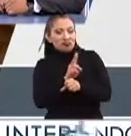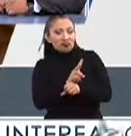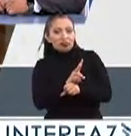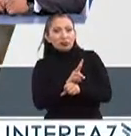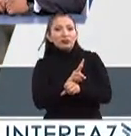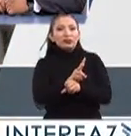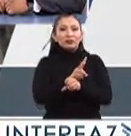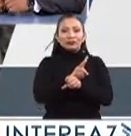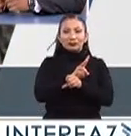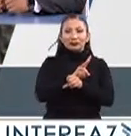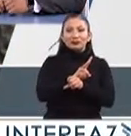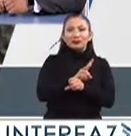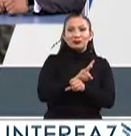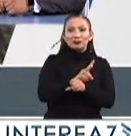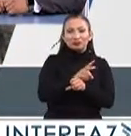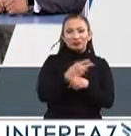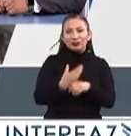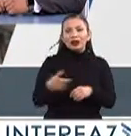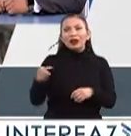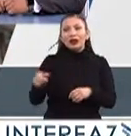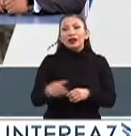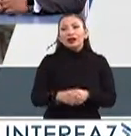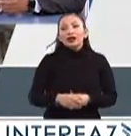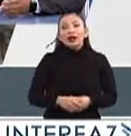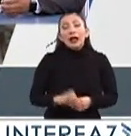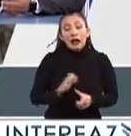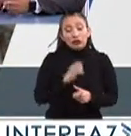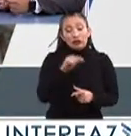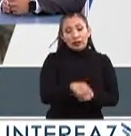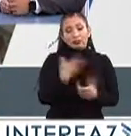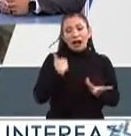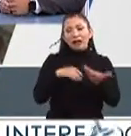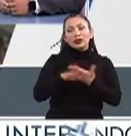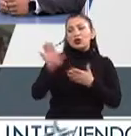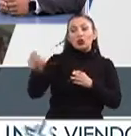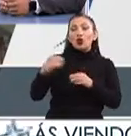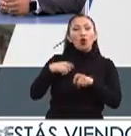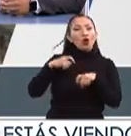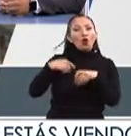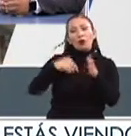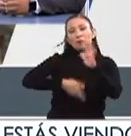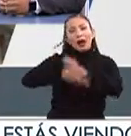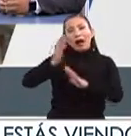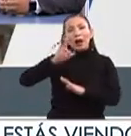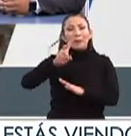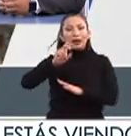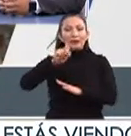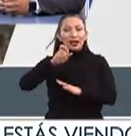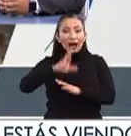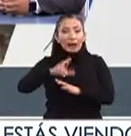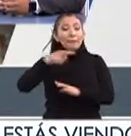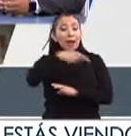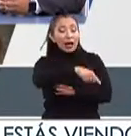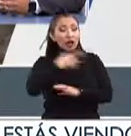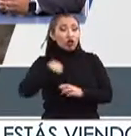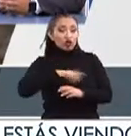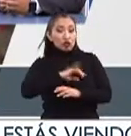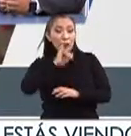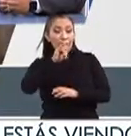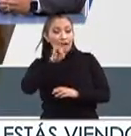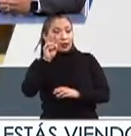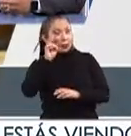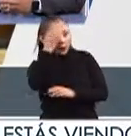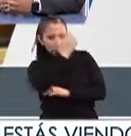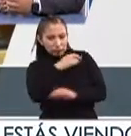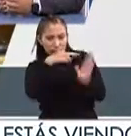de verificaciones. Claro. Entonces así evitan ese paso. Pero nosotros en el reporte técnico debemos de poner